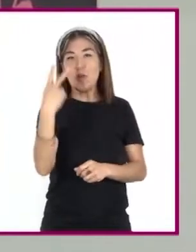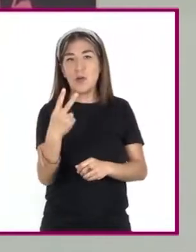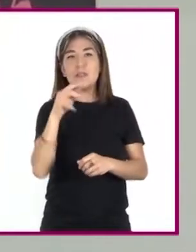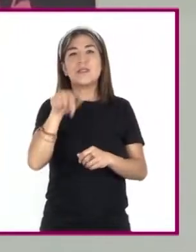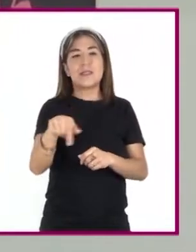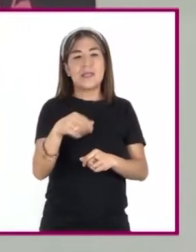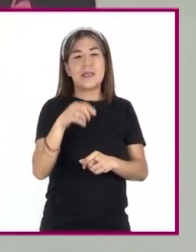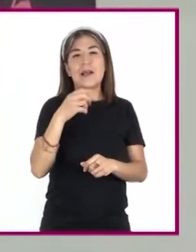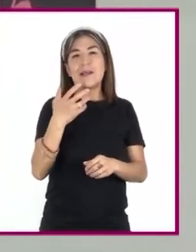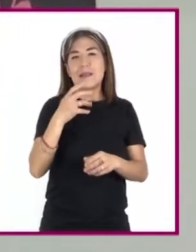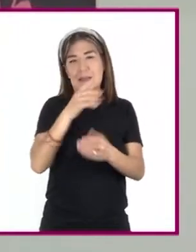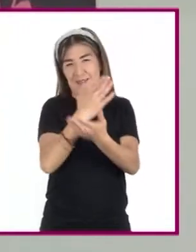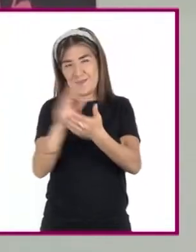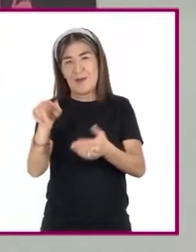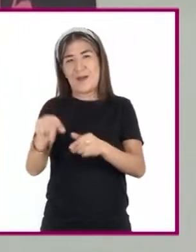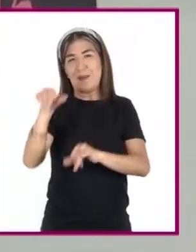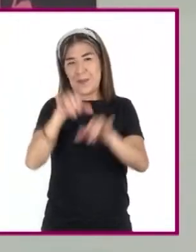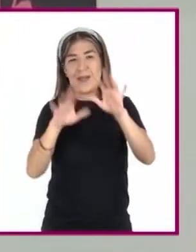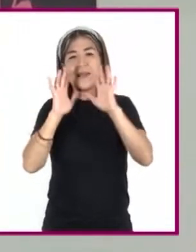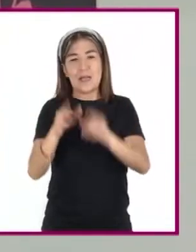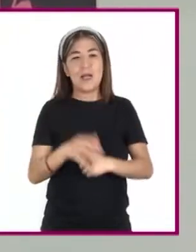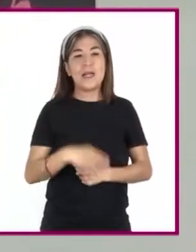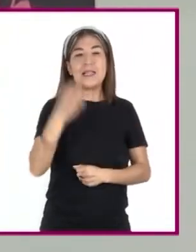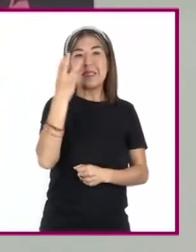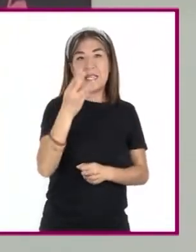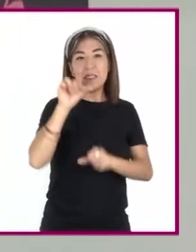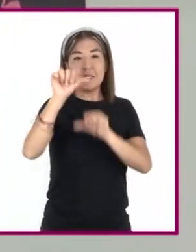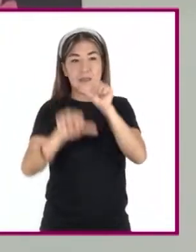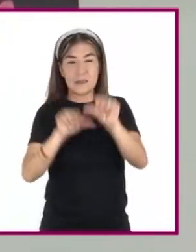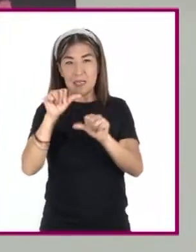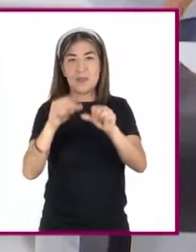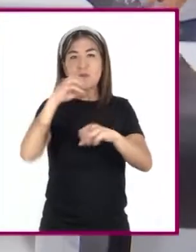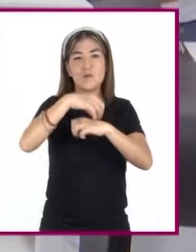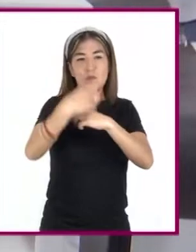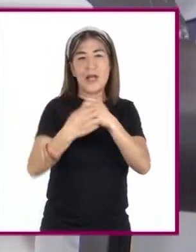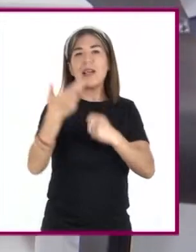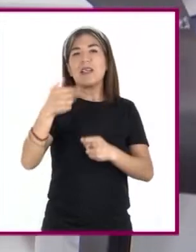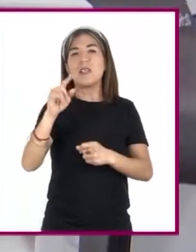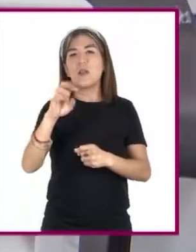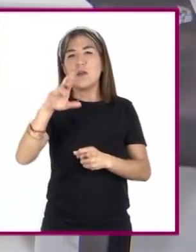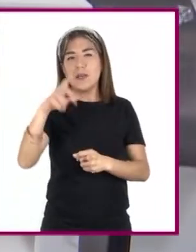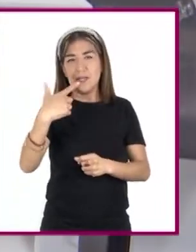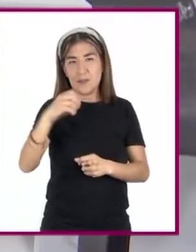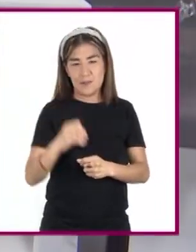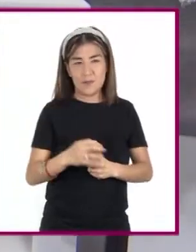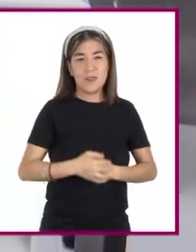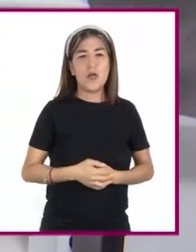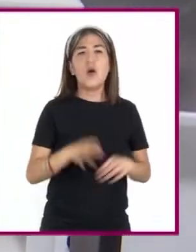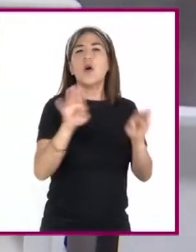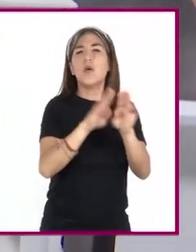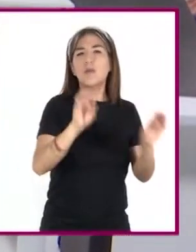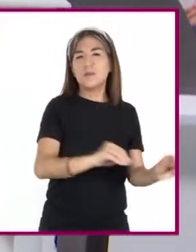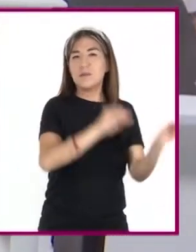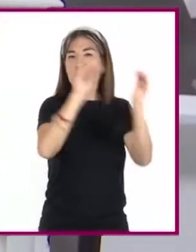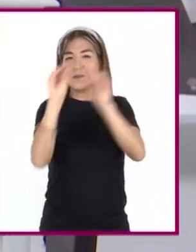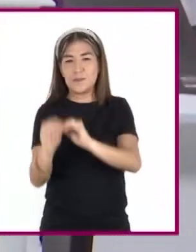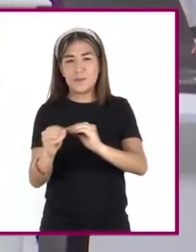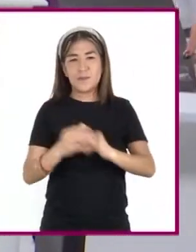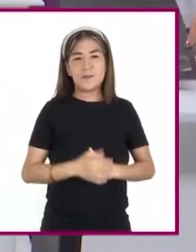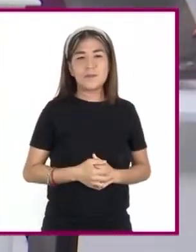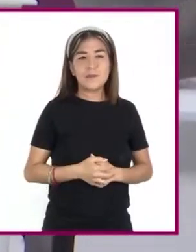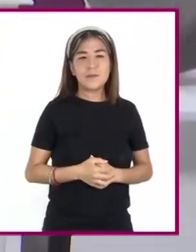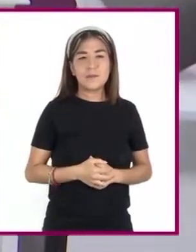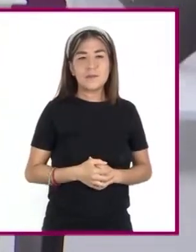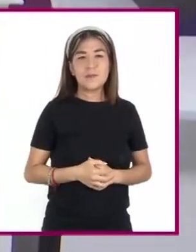de productos tenemos 3 átomos de oxígeno y 2 de hidrógeno. Para ajustar nuestra ecuación, agregamos